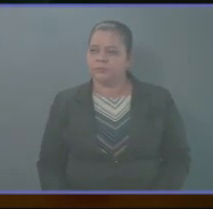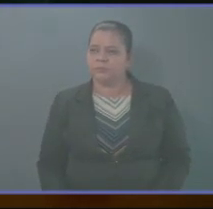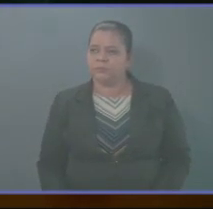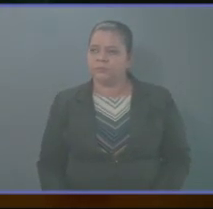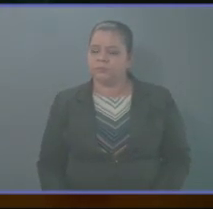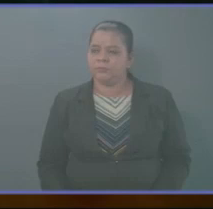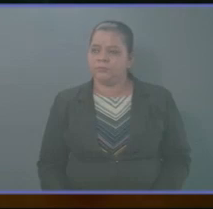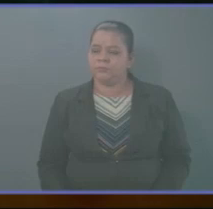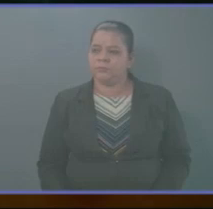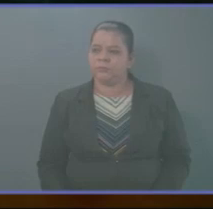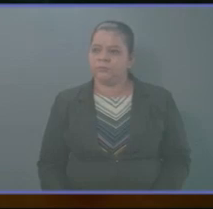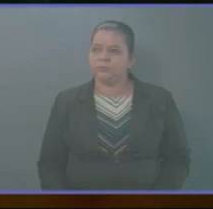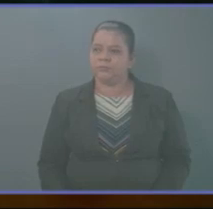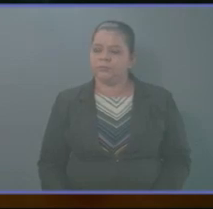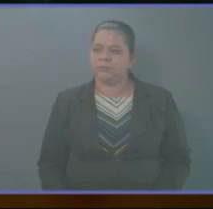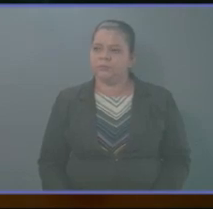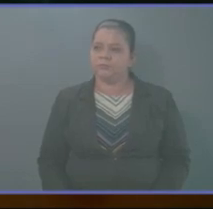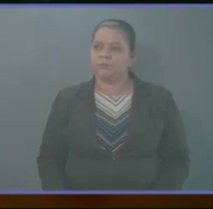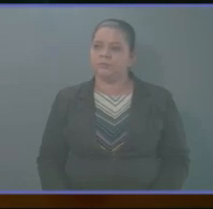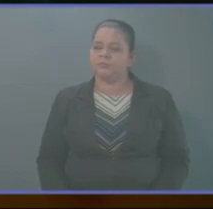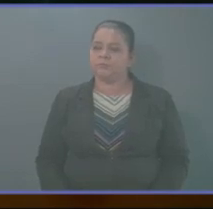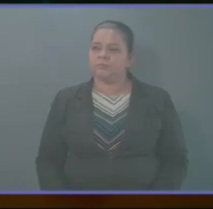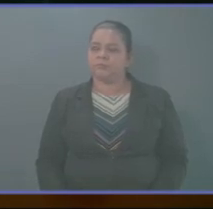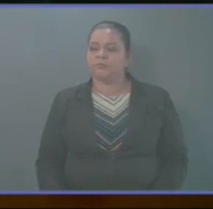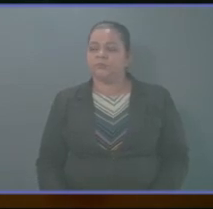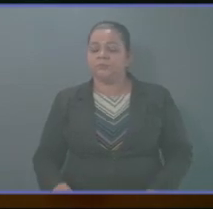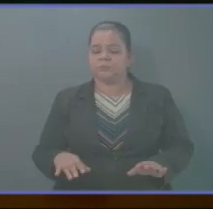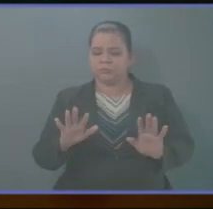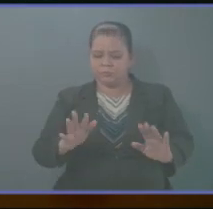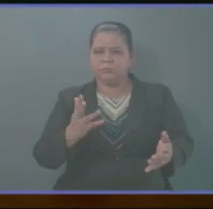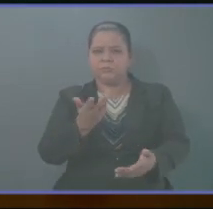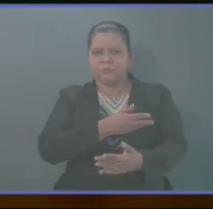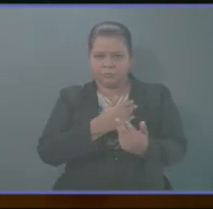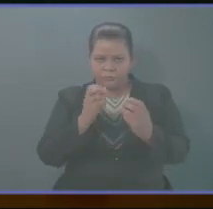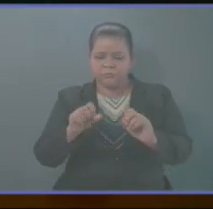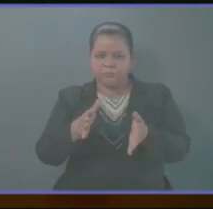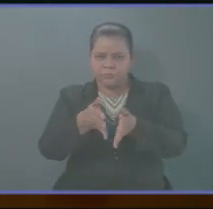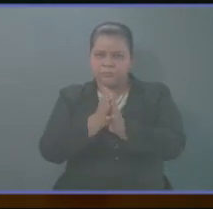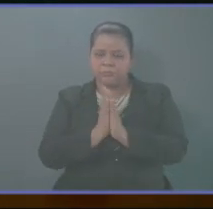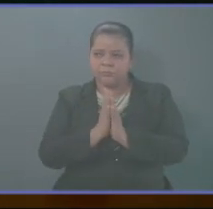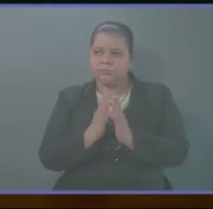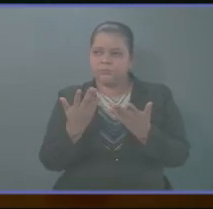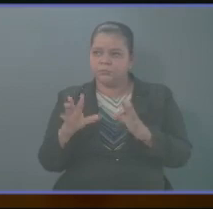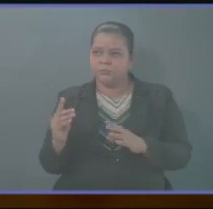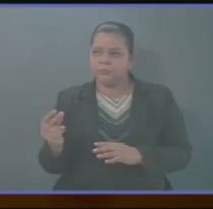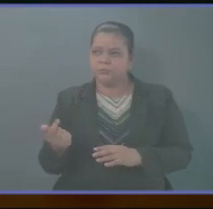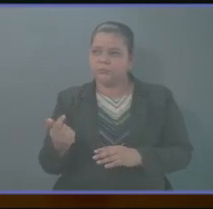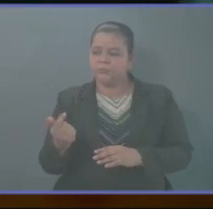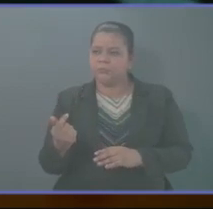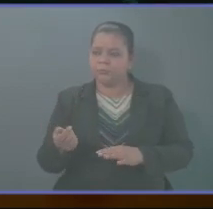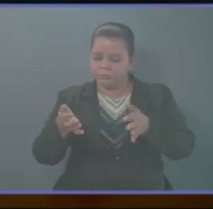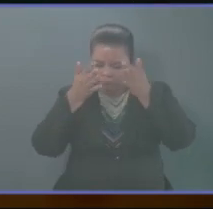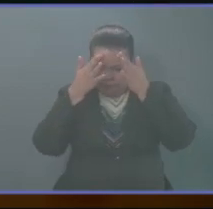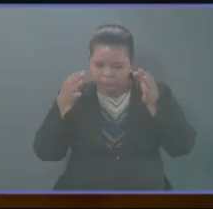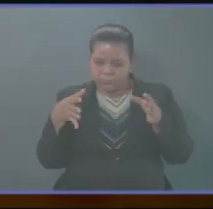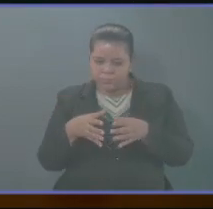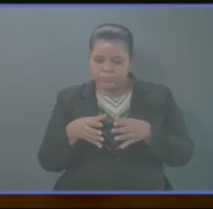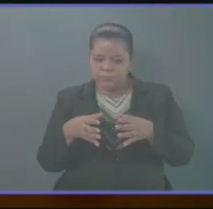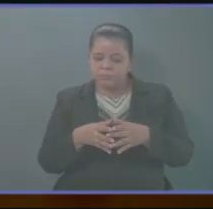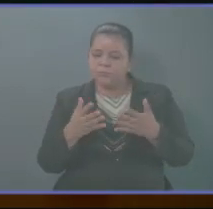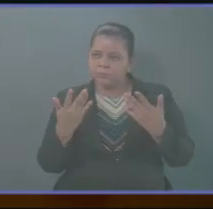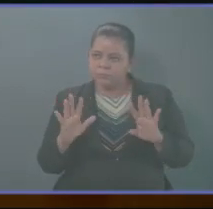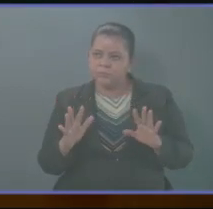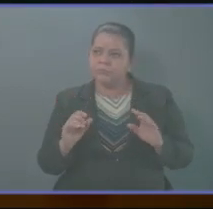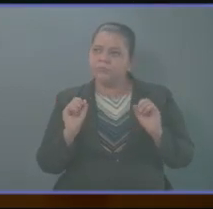Y el otro ya estuvo. Bueno, como para solicitarle, licenciada, que tenga listo un posible dictamen, no